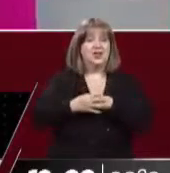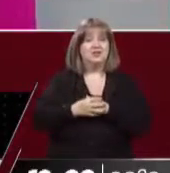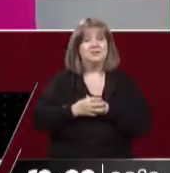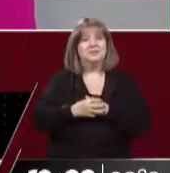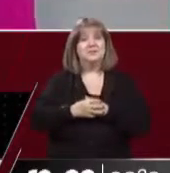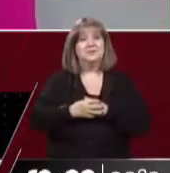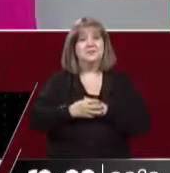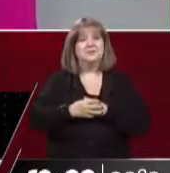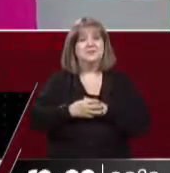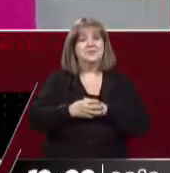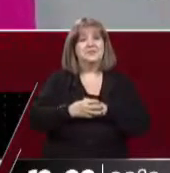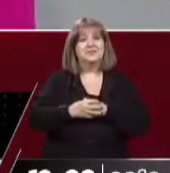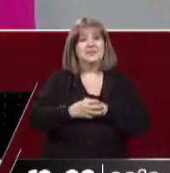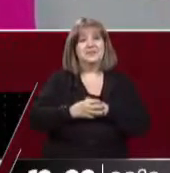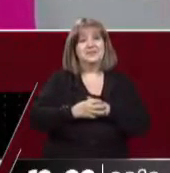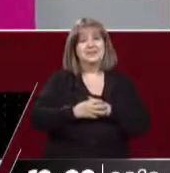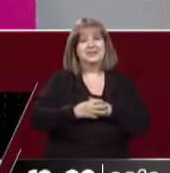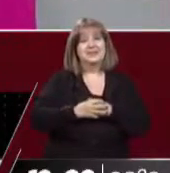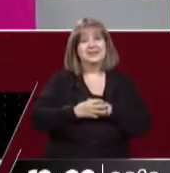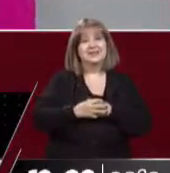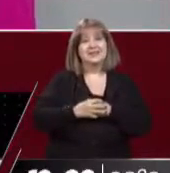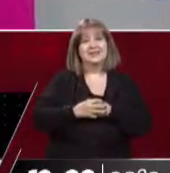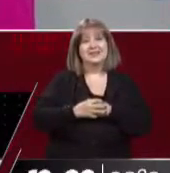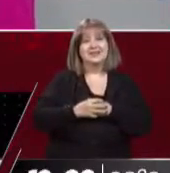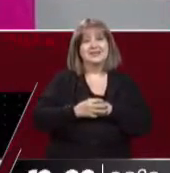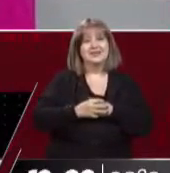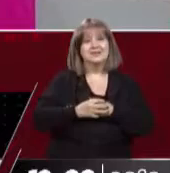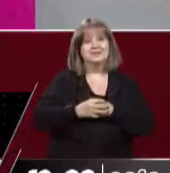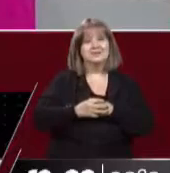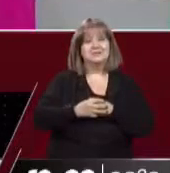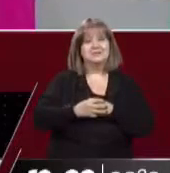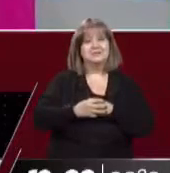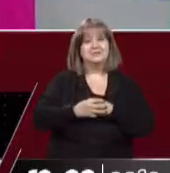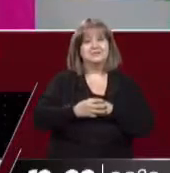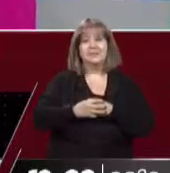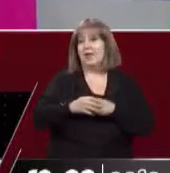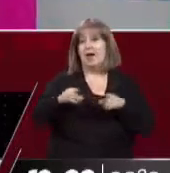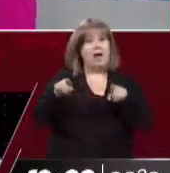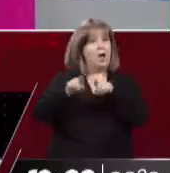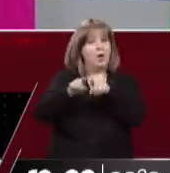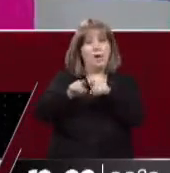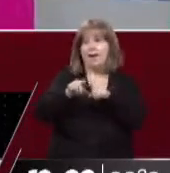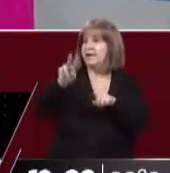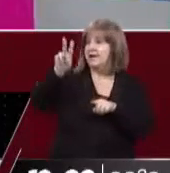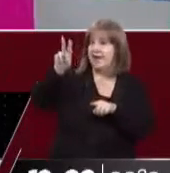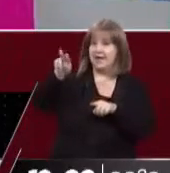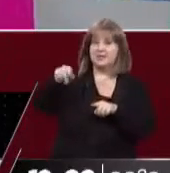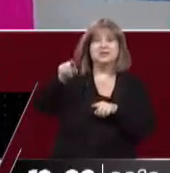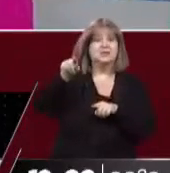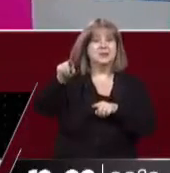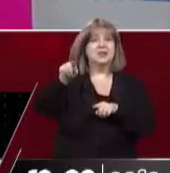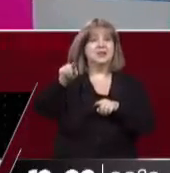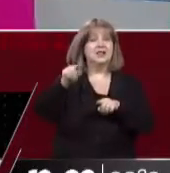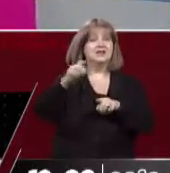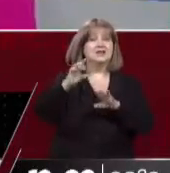Sí. No, no, para nada, al contrario. Según la